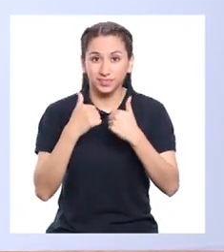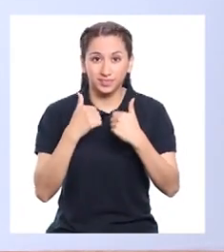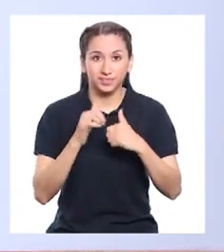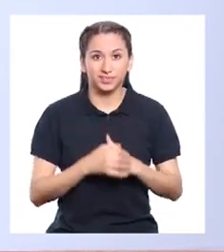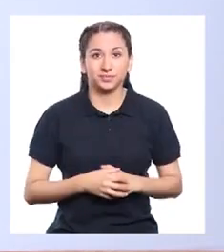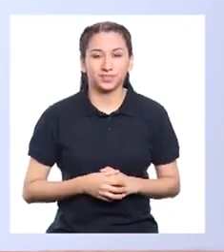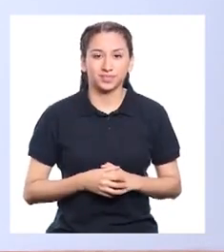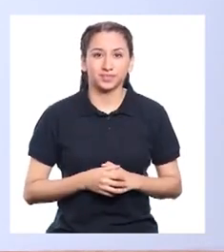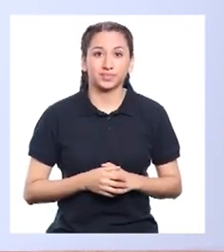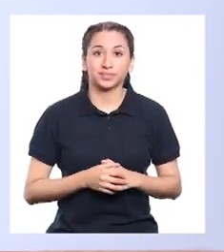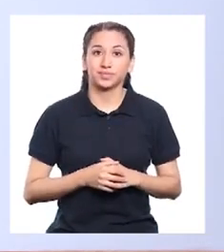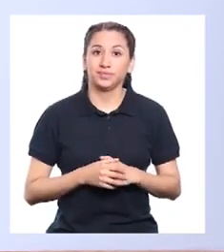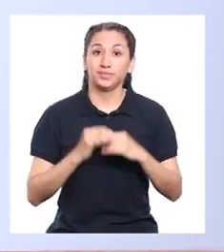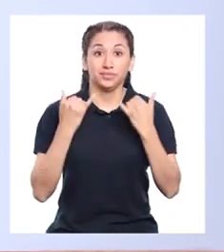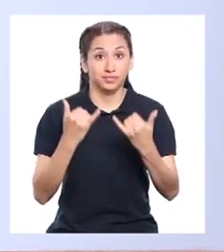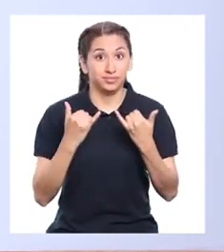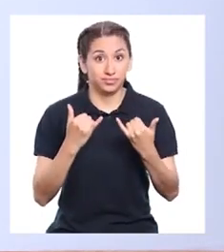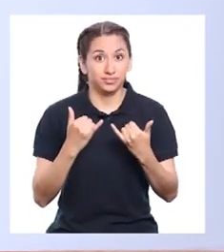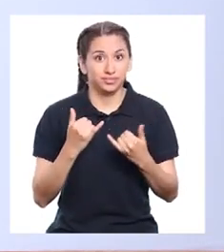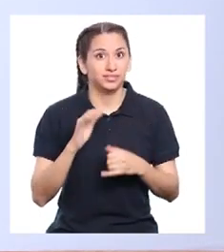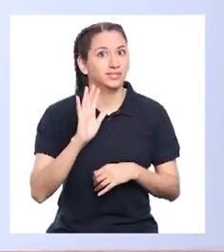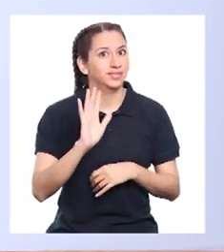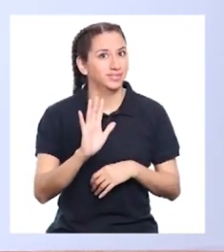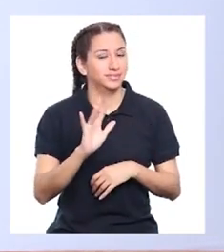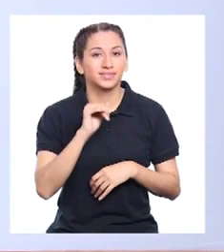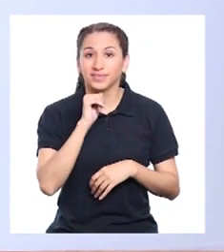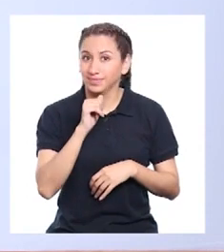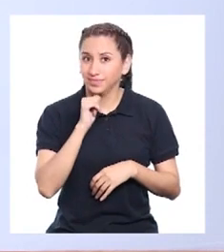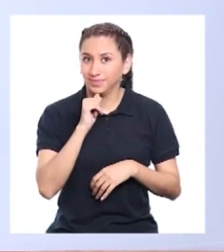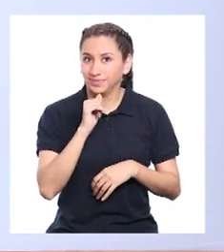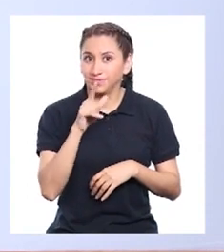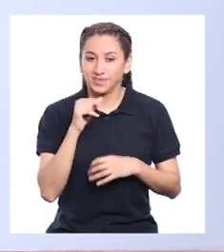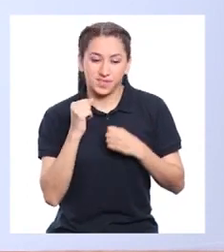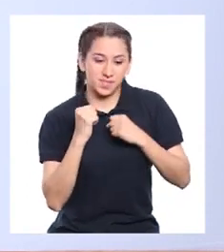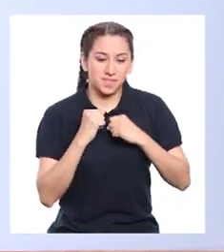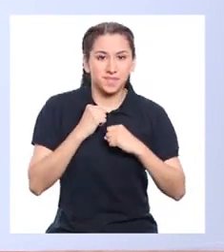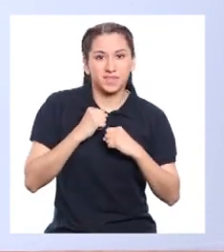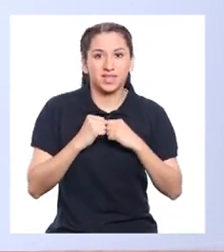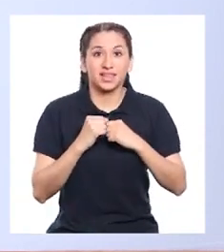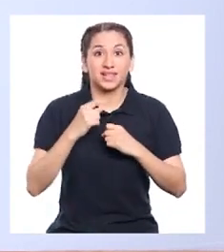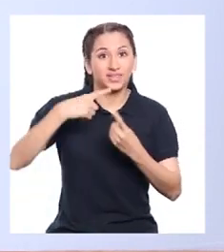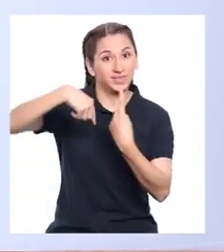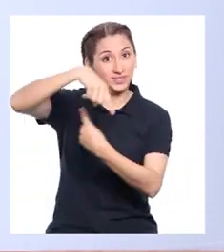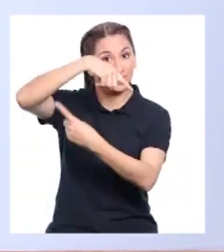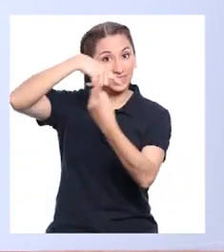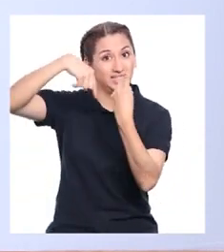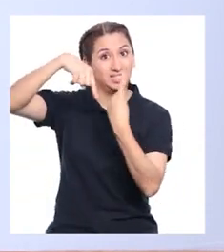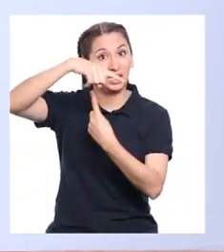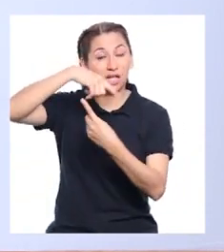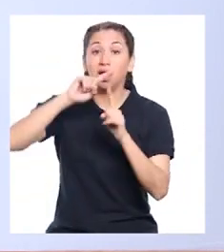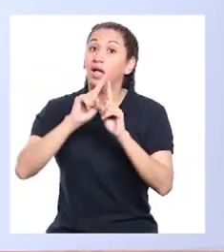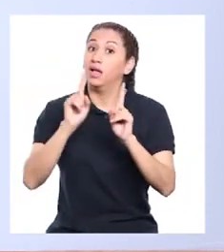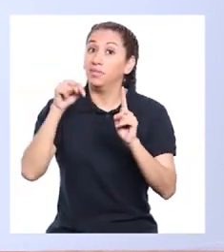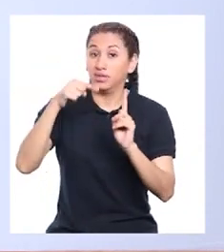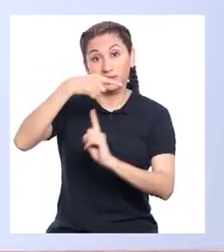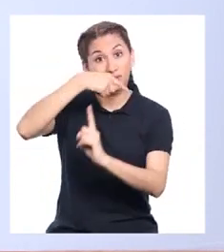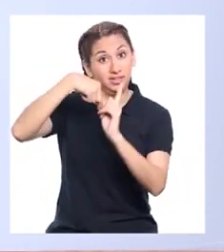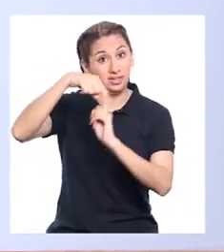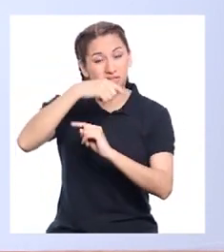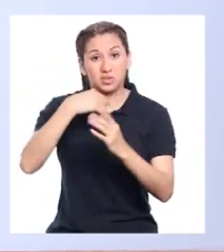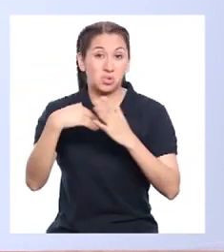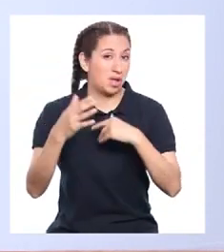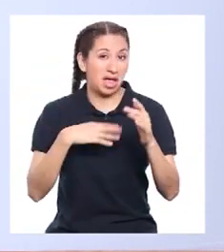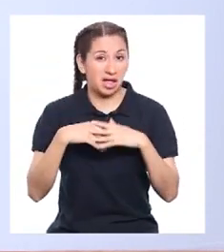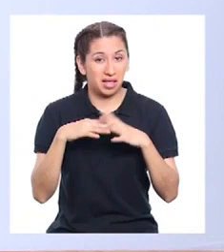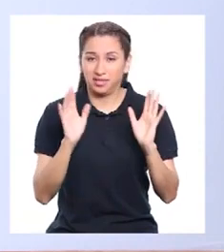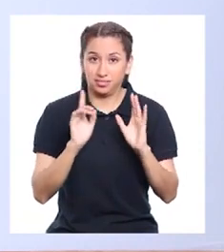Ahora se viene algo que no puede faltar en el merengue. Es la vueltita. Pero esta vueltita no se